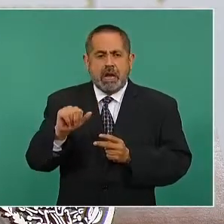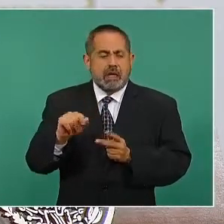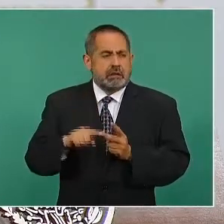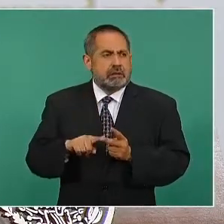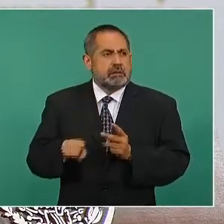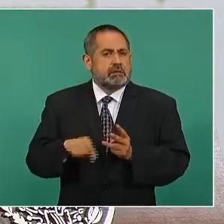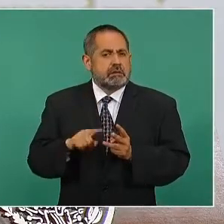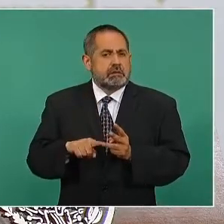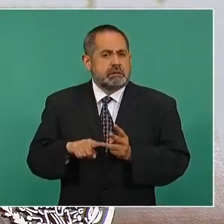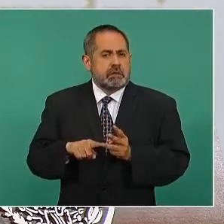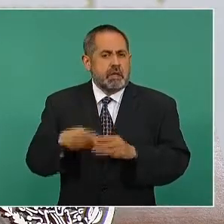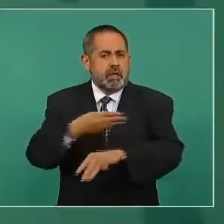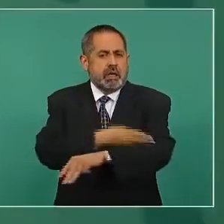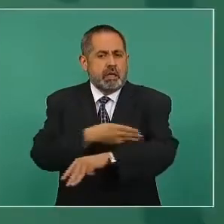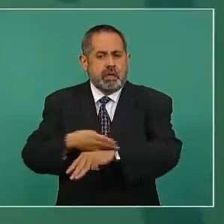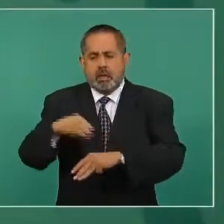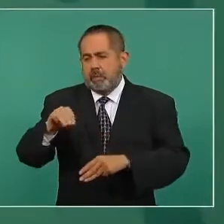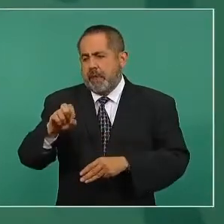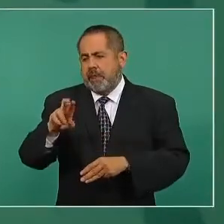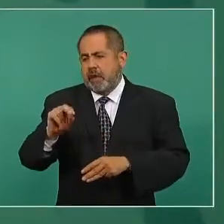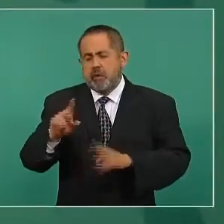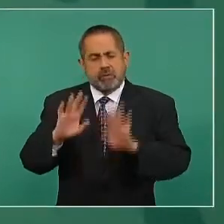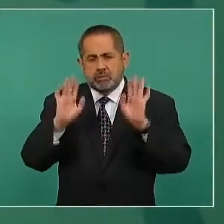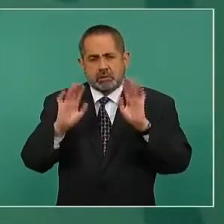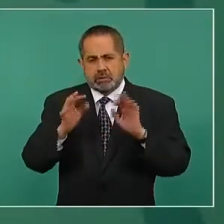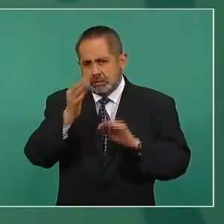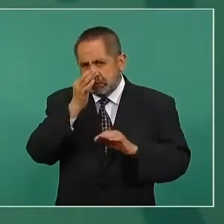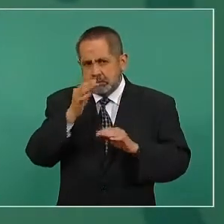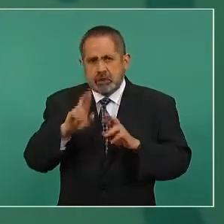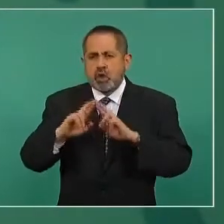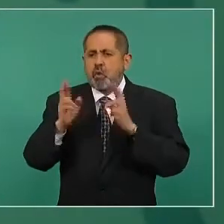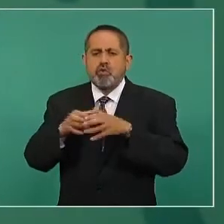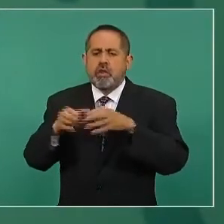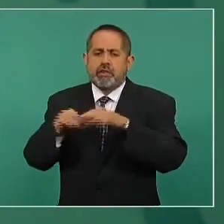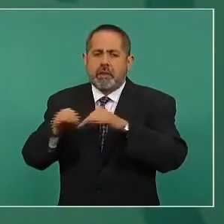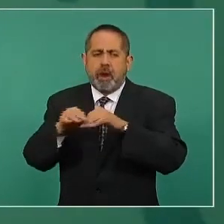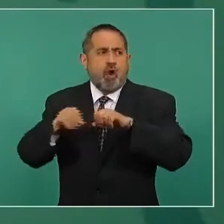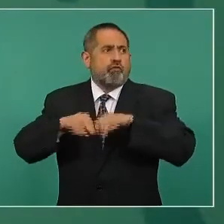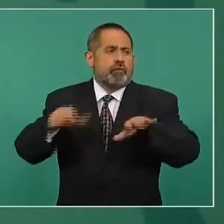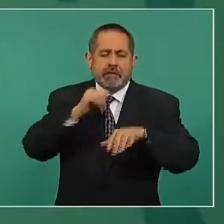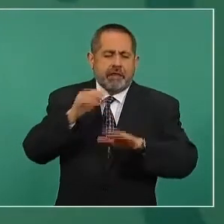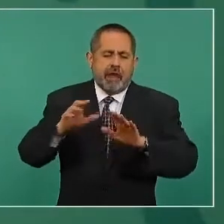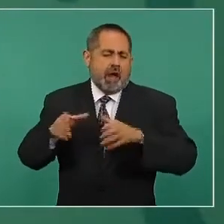y vamos a Madero. Pero son reuniones de trabajo.